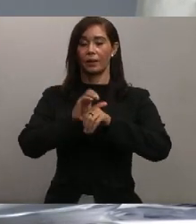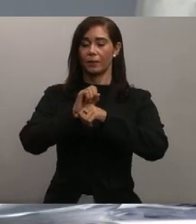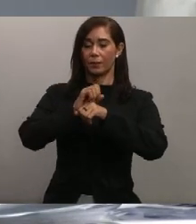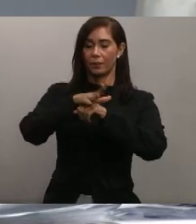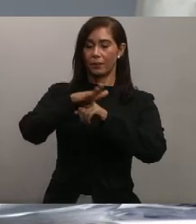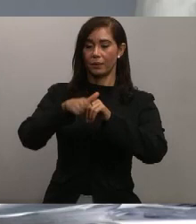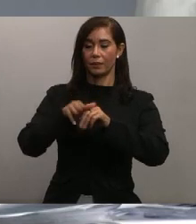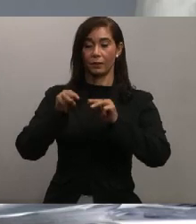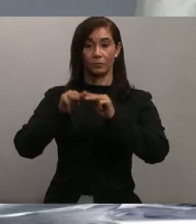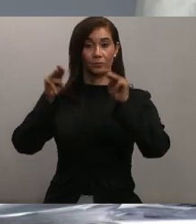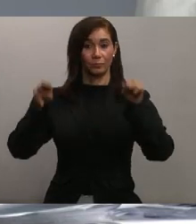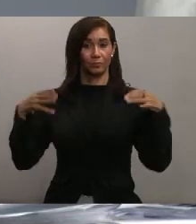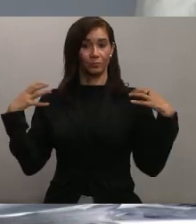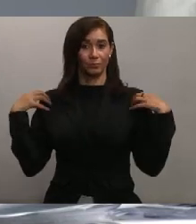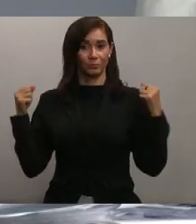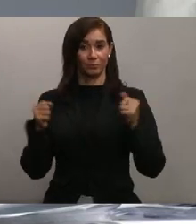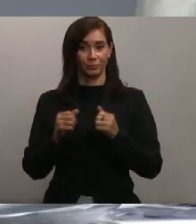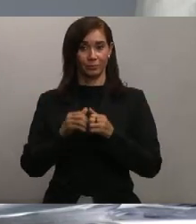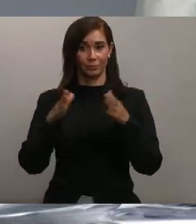Salud Pública.